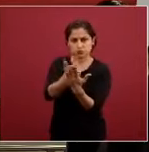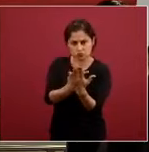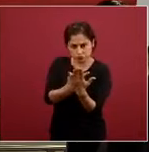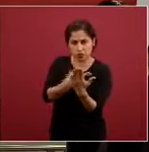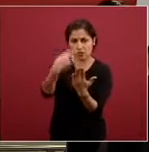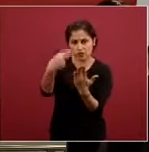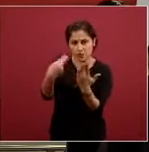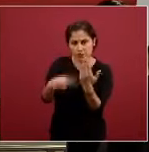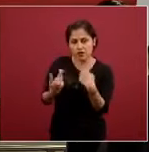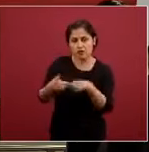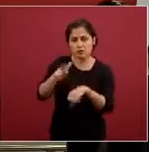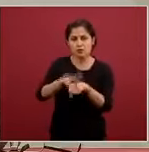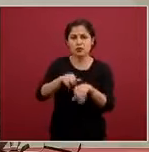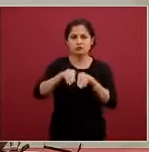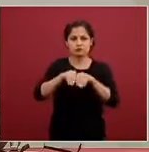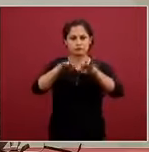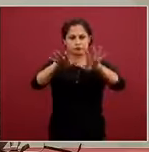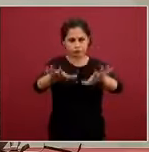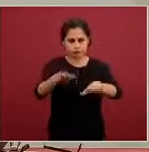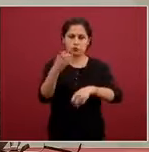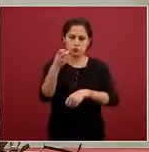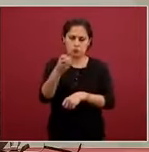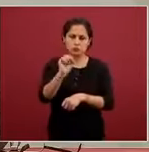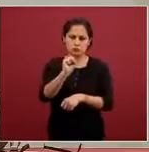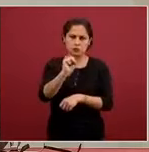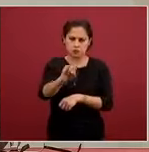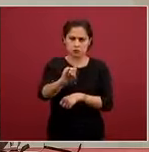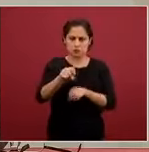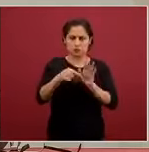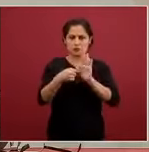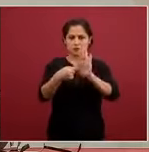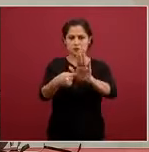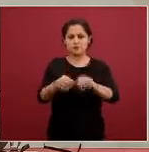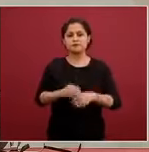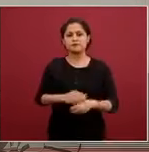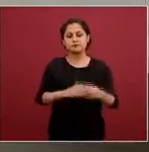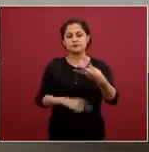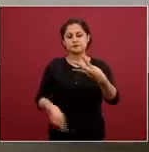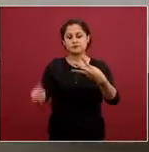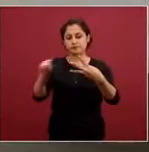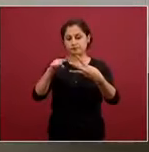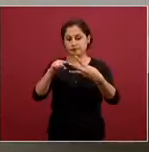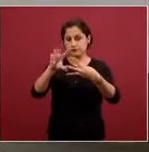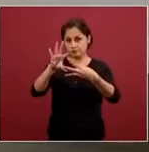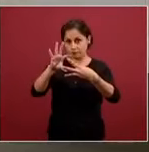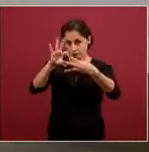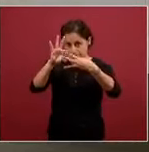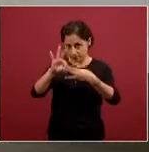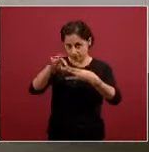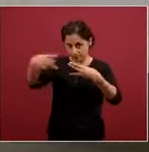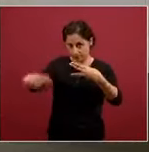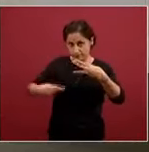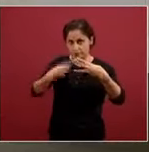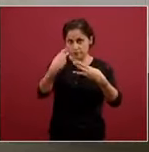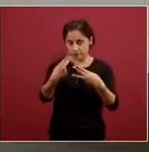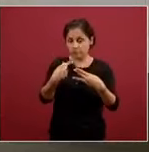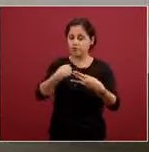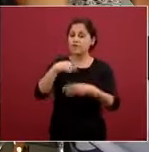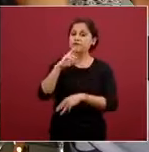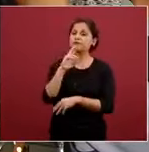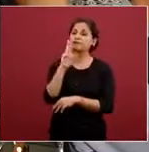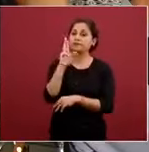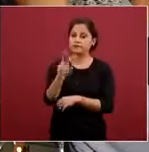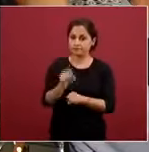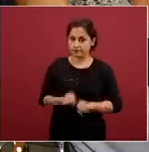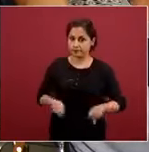la reconversión hospitalaria. La segunda pregunta y la primera pregunta interesantemente están relacionadas y le agradezco que